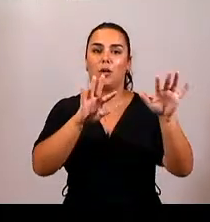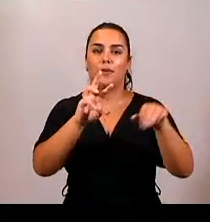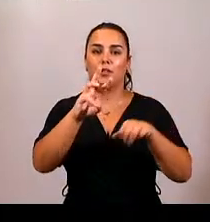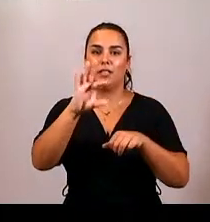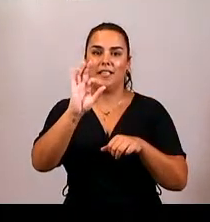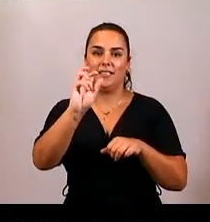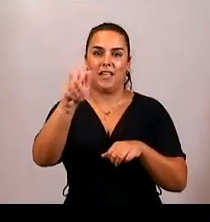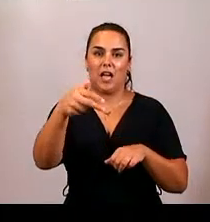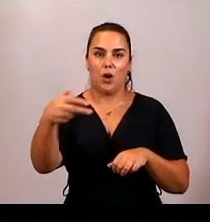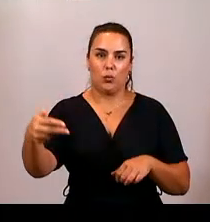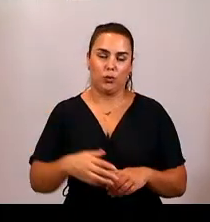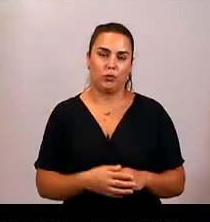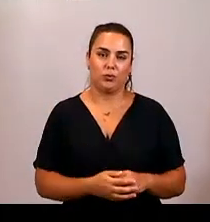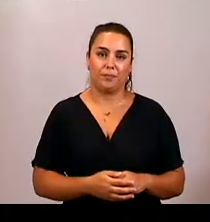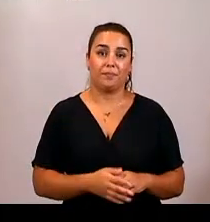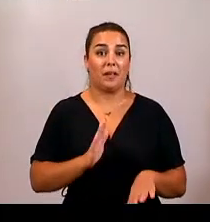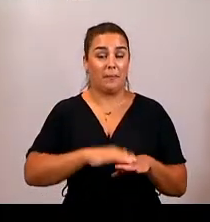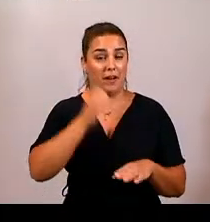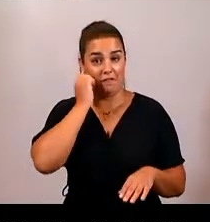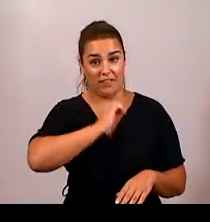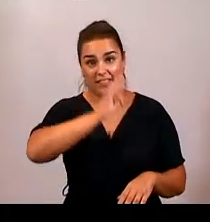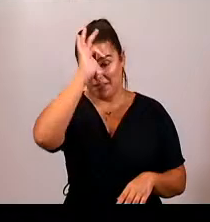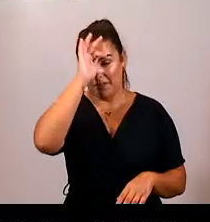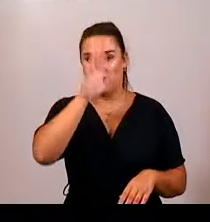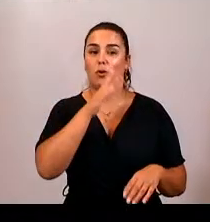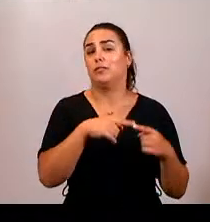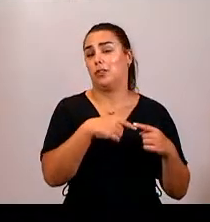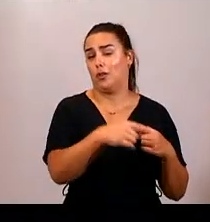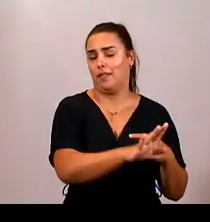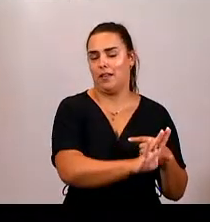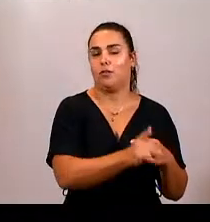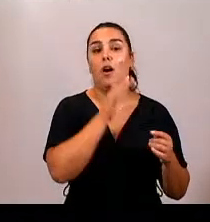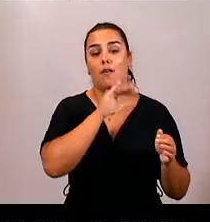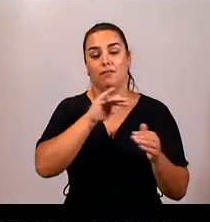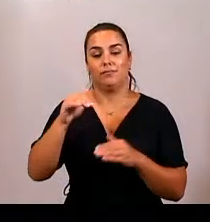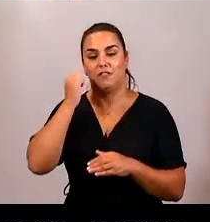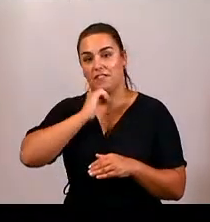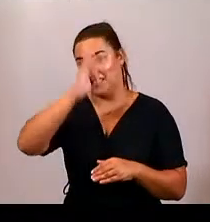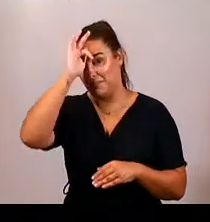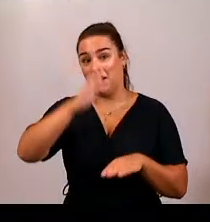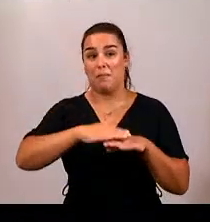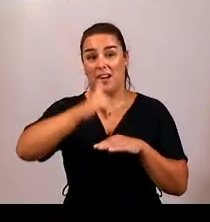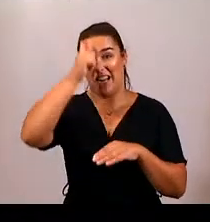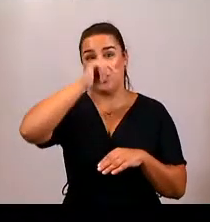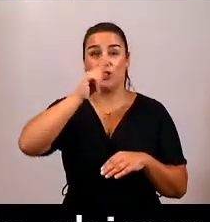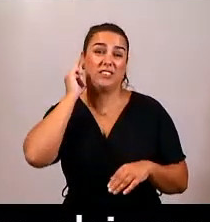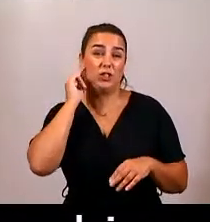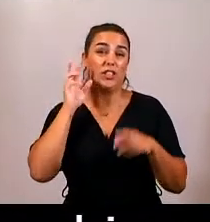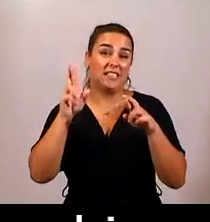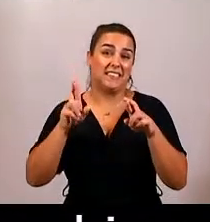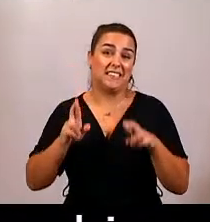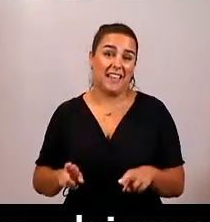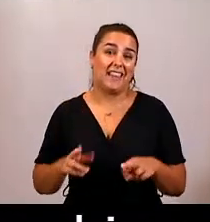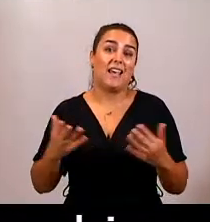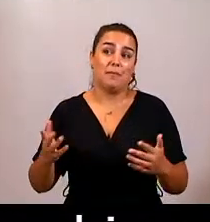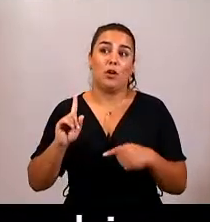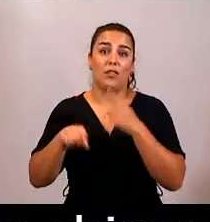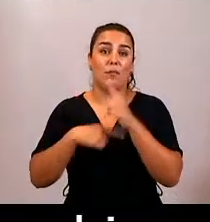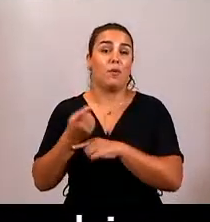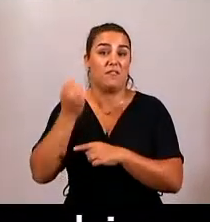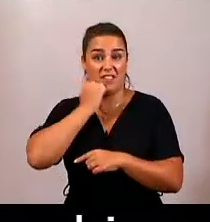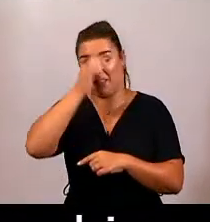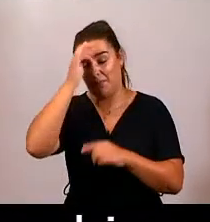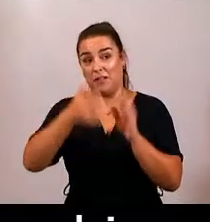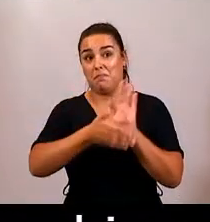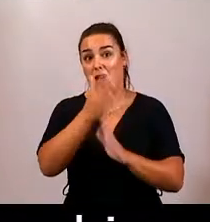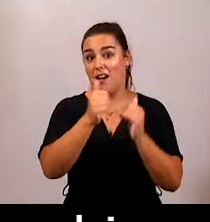euros. Y para el fin de semana, porque ese es para el día de diario y, como les decía, para esos chicos que están en esas residencias y los fines de semana acuden a sus casas,